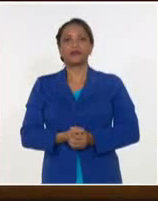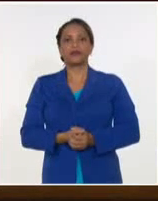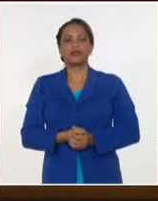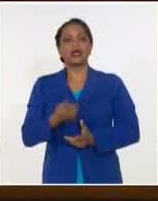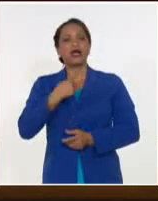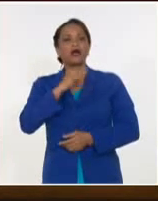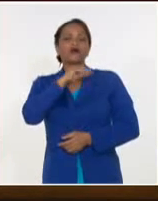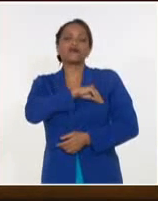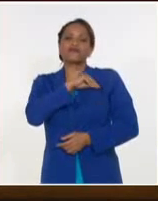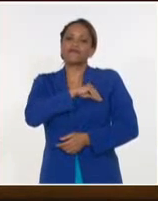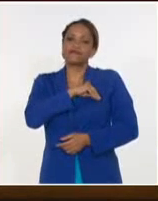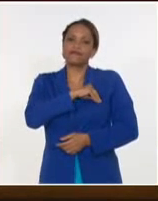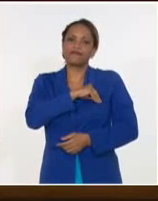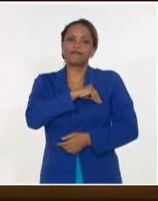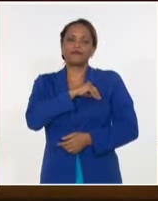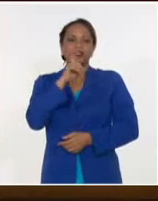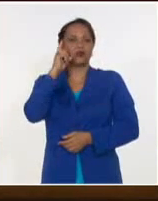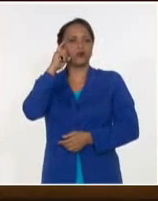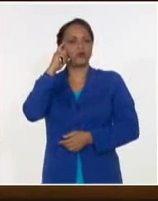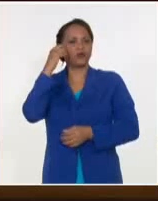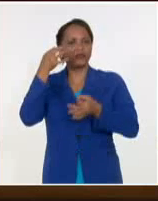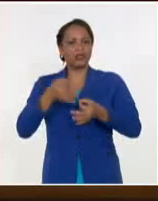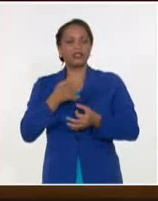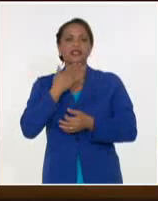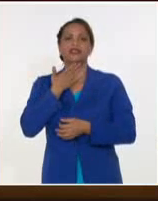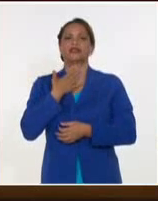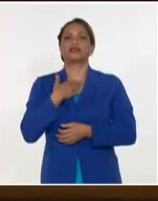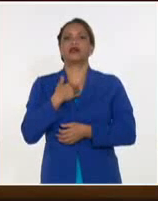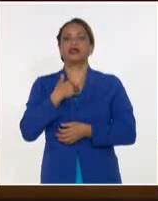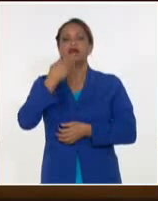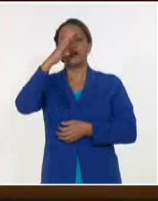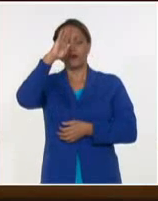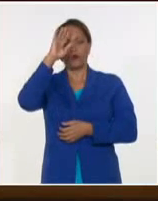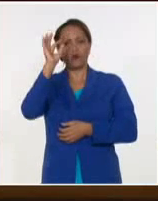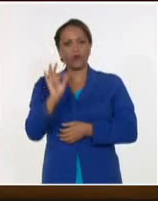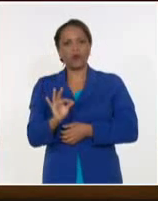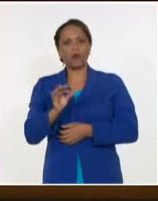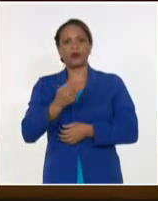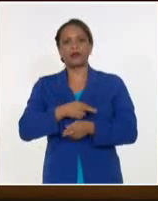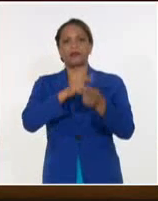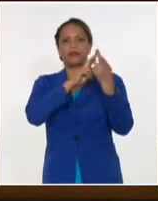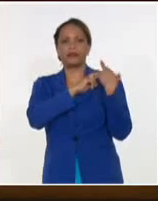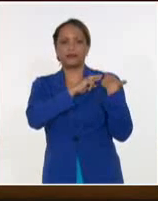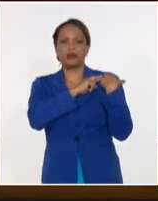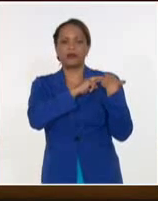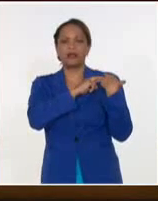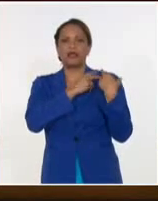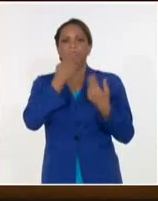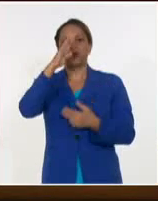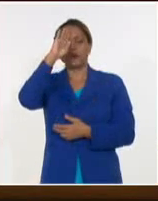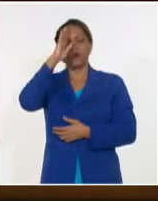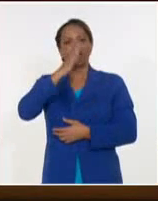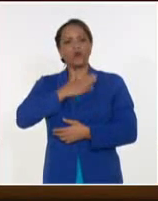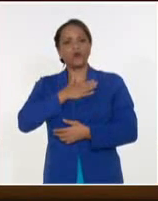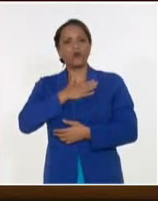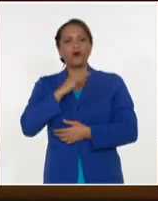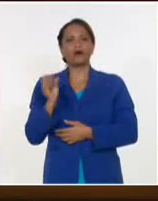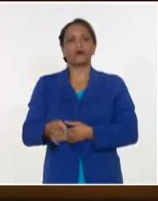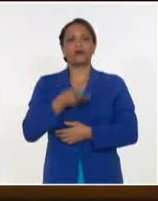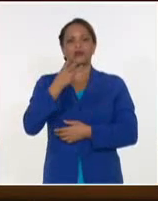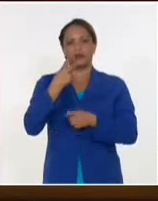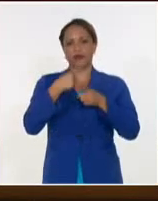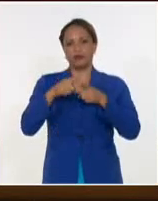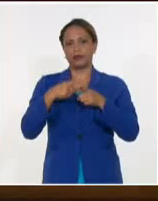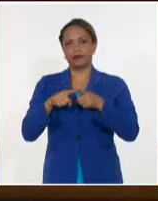sentida, consciente y deseada. Cubanía responsable. Cubanidad con las tres virtudes